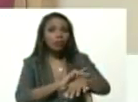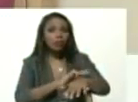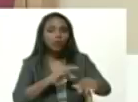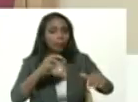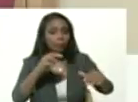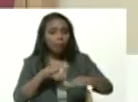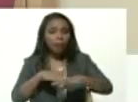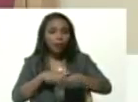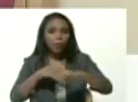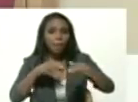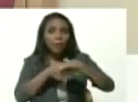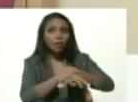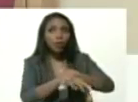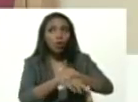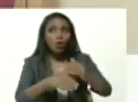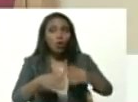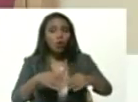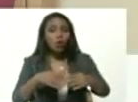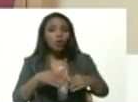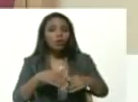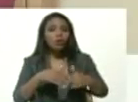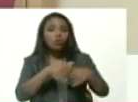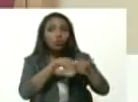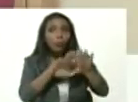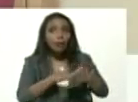Me han recomendado suspender los servicios de trenes.